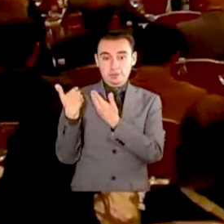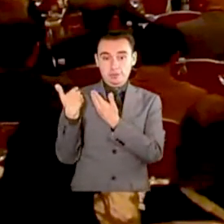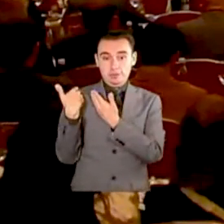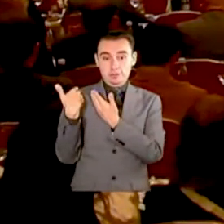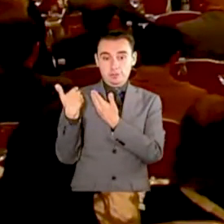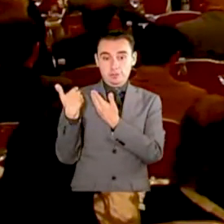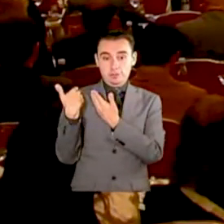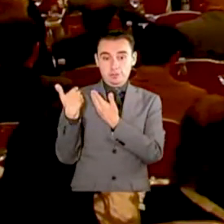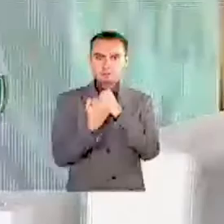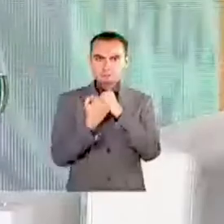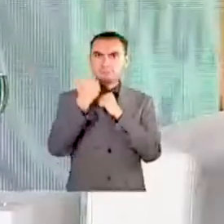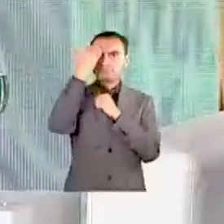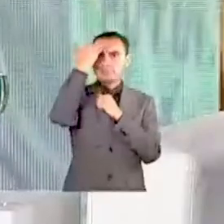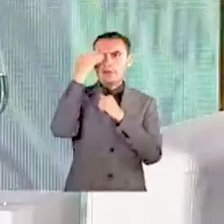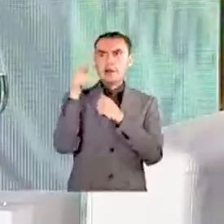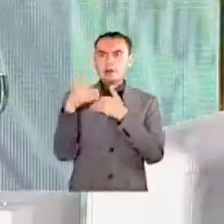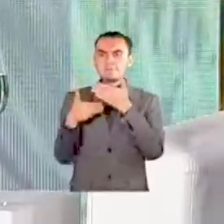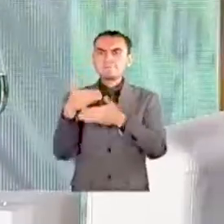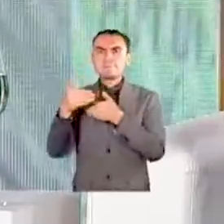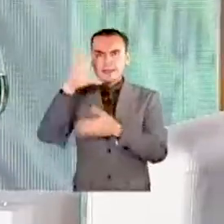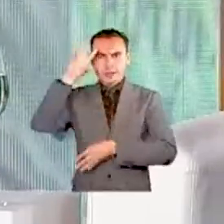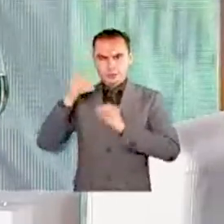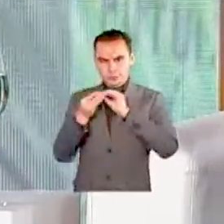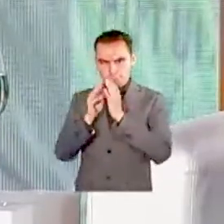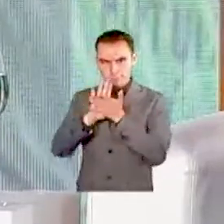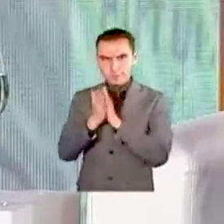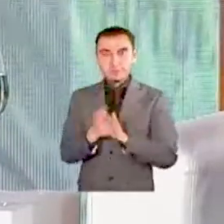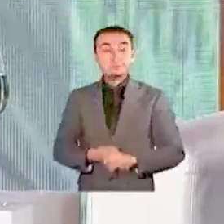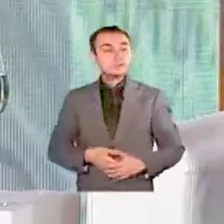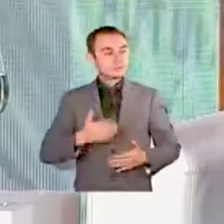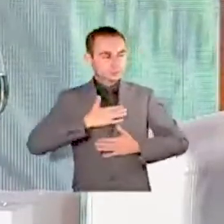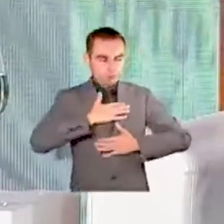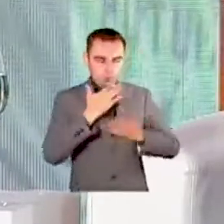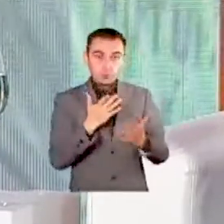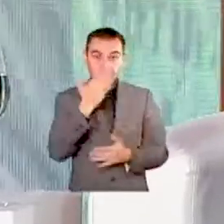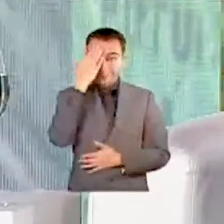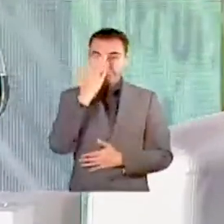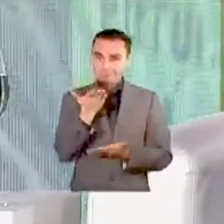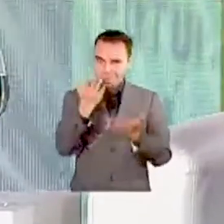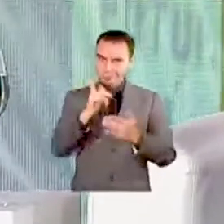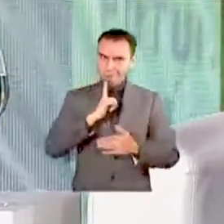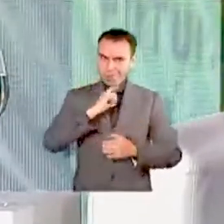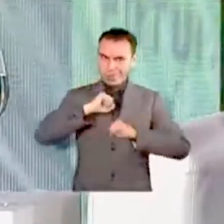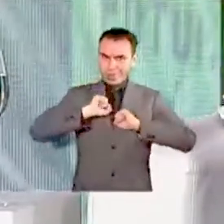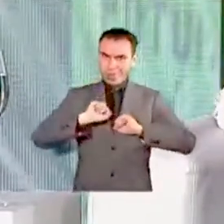apoyo y el seguimiento al acuerdo de paz. Con mucho gusto y bajo su liderazgo.